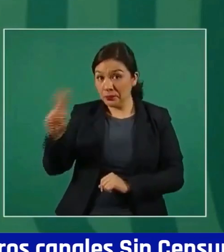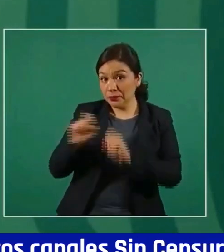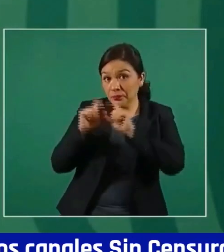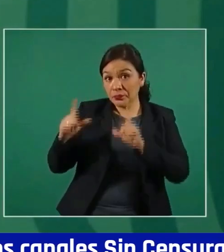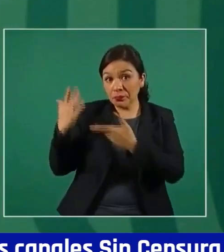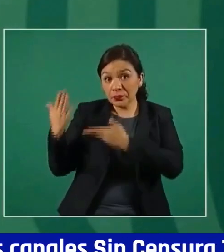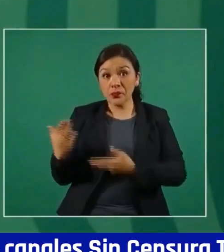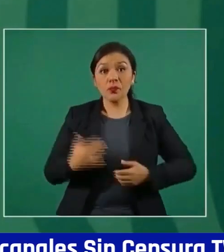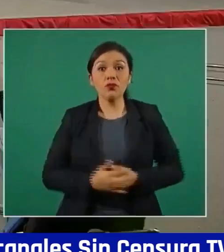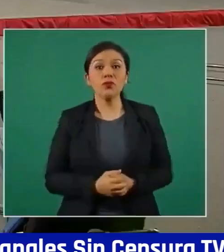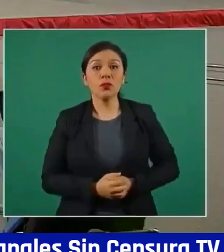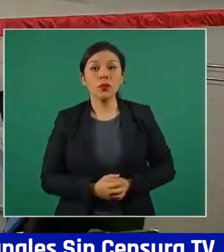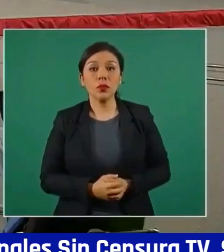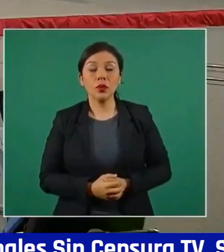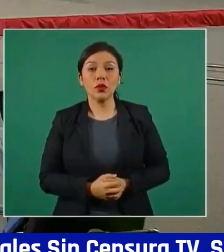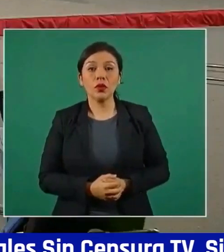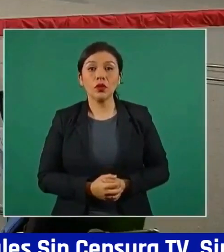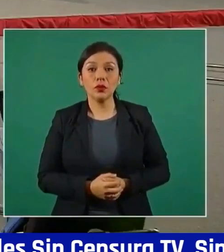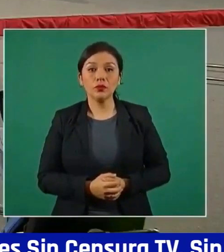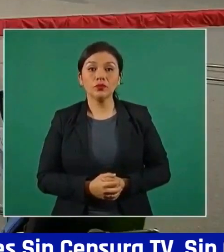favor.